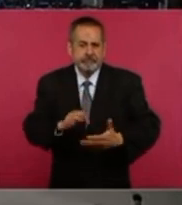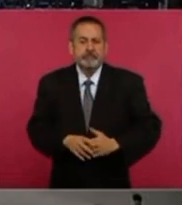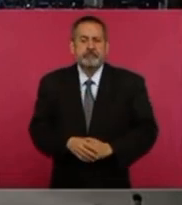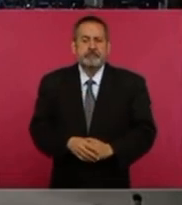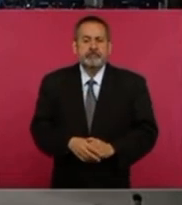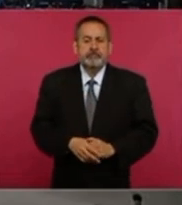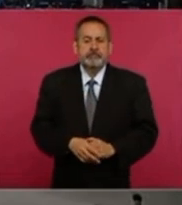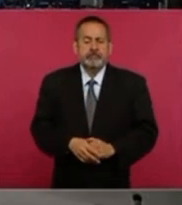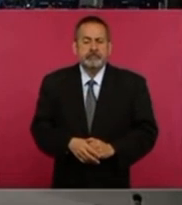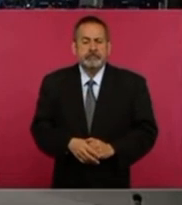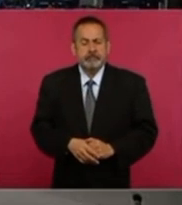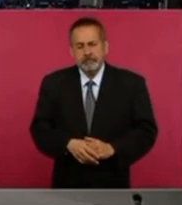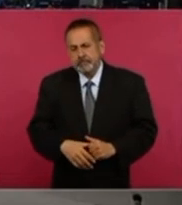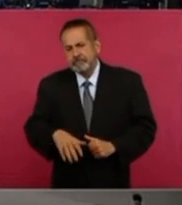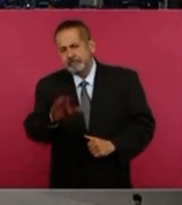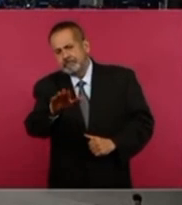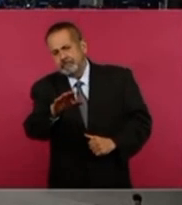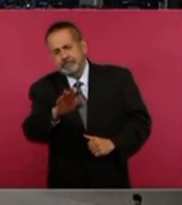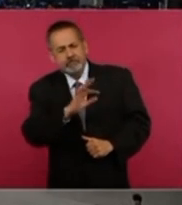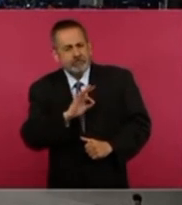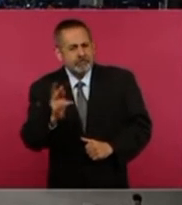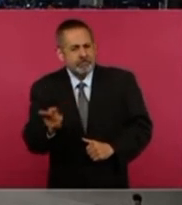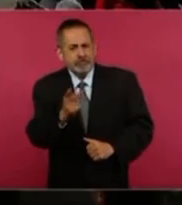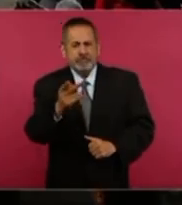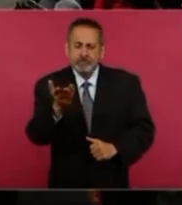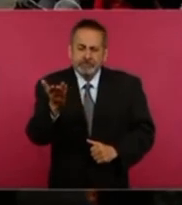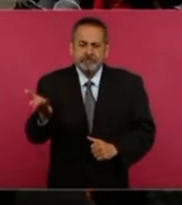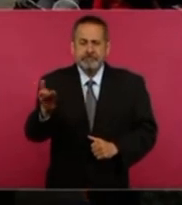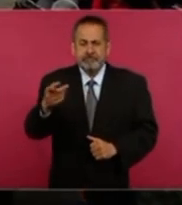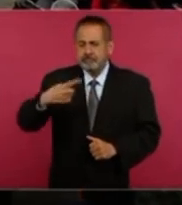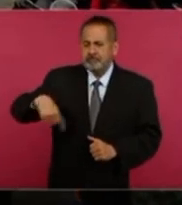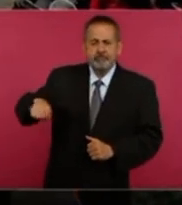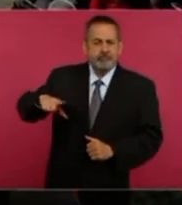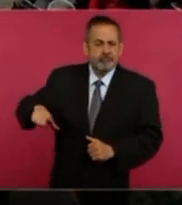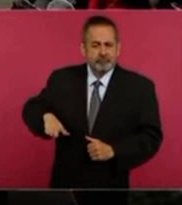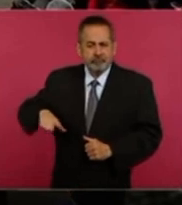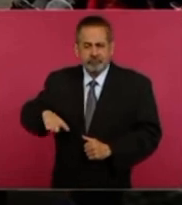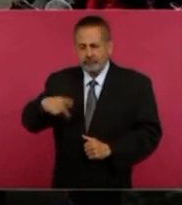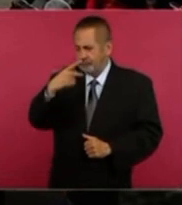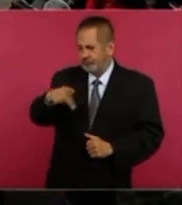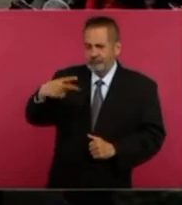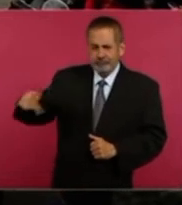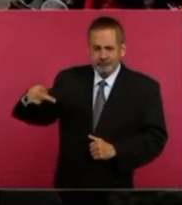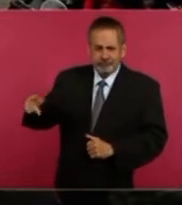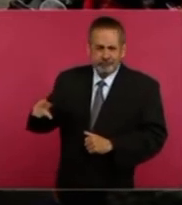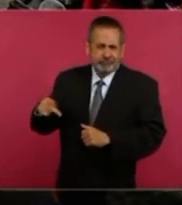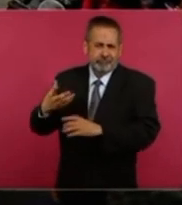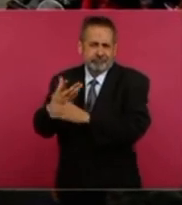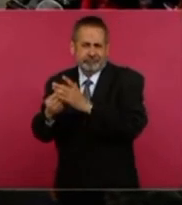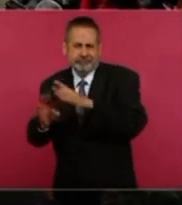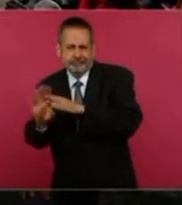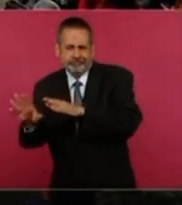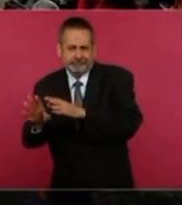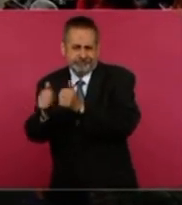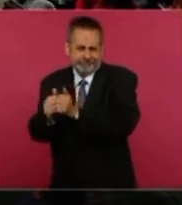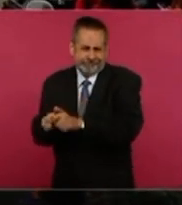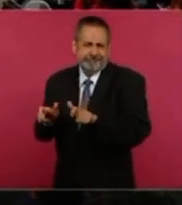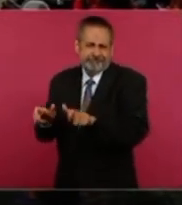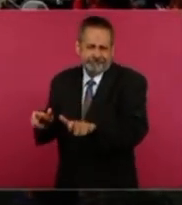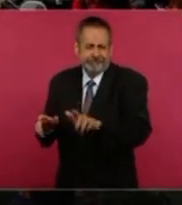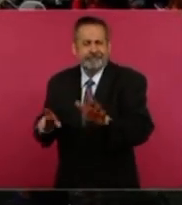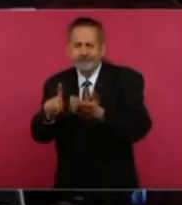A los gobiernos que pudieran contribuir a detener a sus migrantes, entiendo las necesidades,